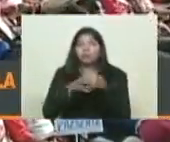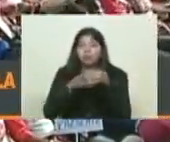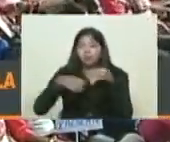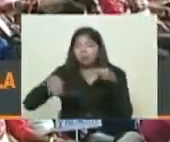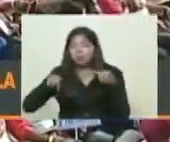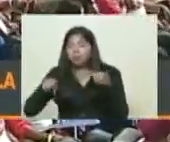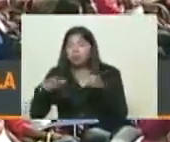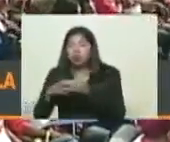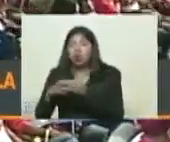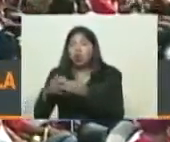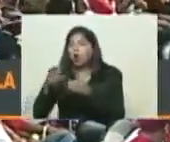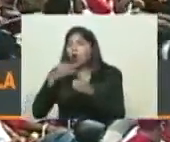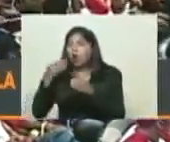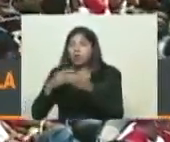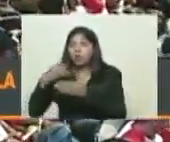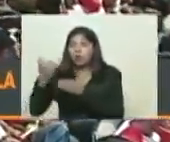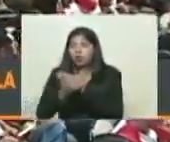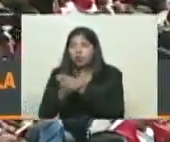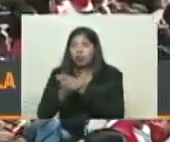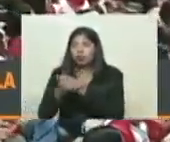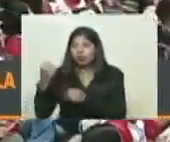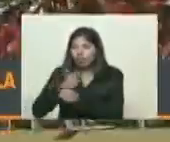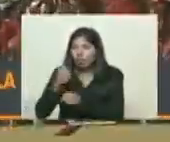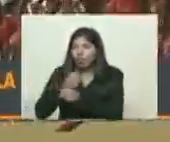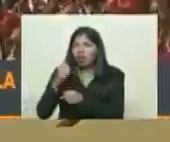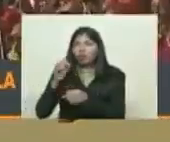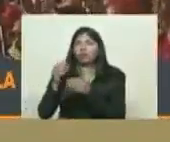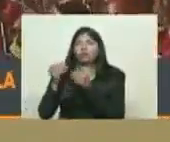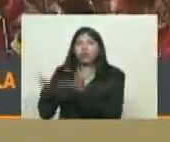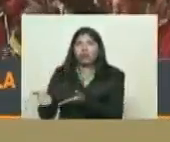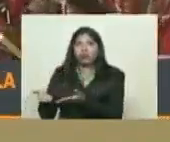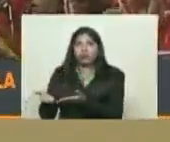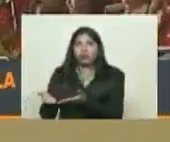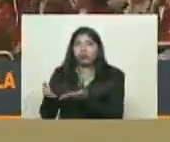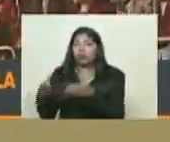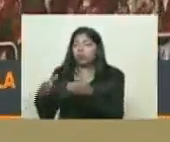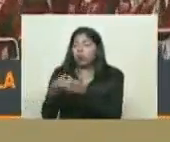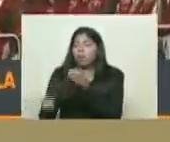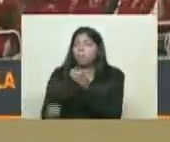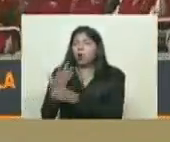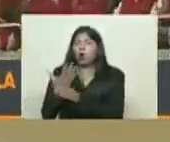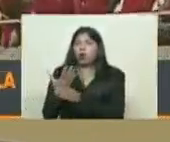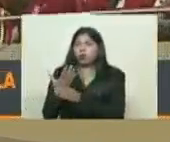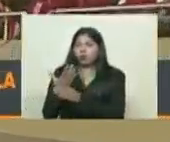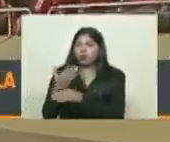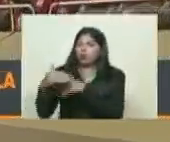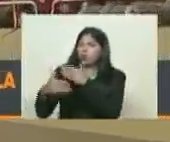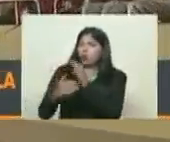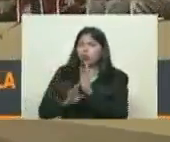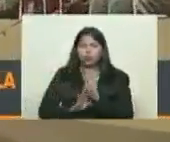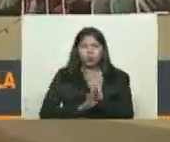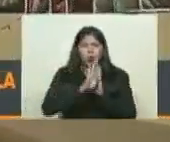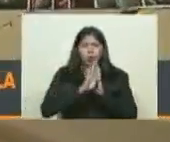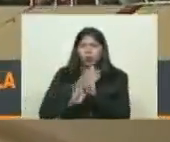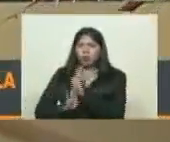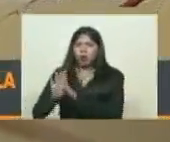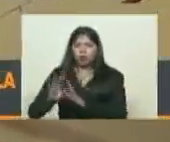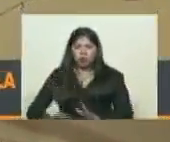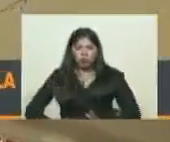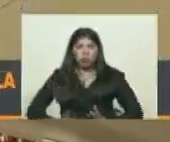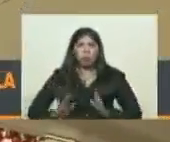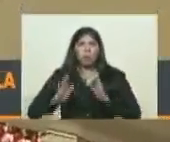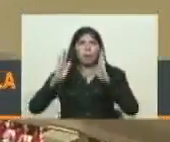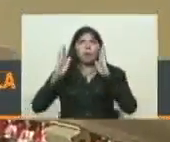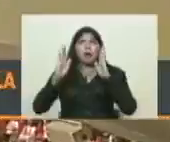Juvenil para la Juventud. Un movimiento que se crece junto con el movimiento Somos Venezuela.